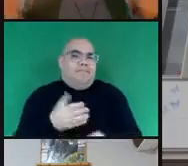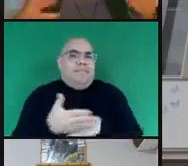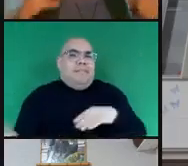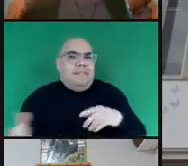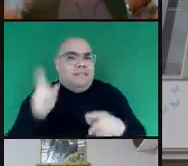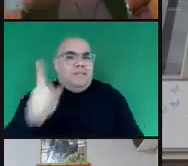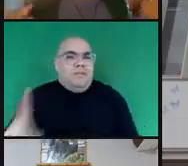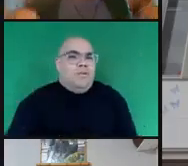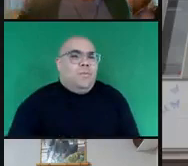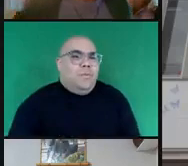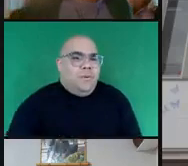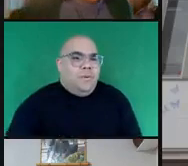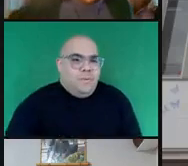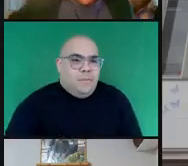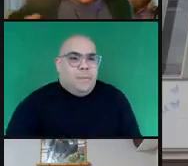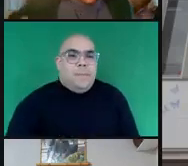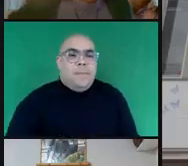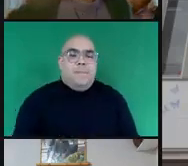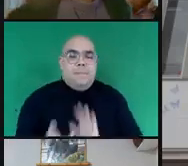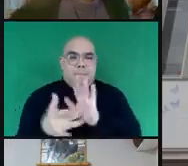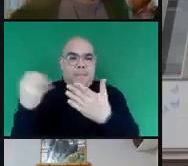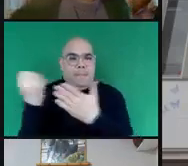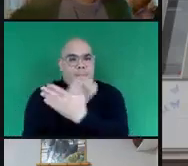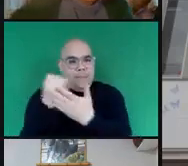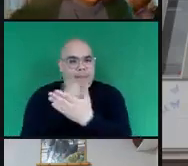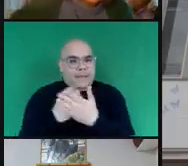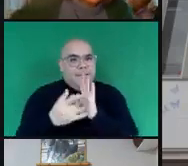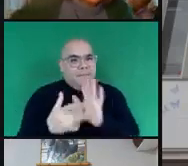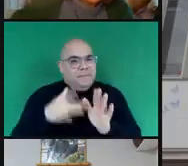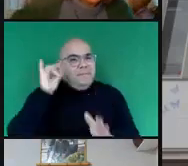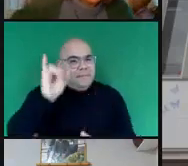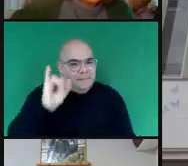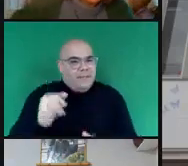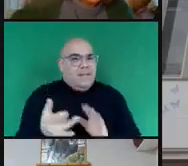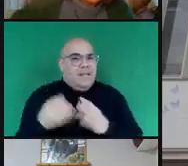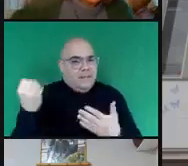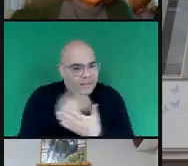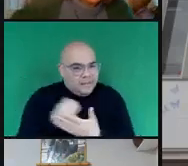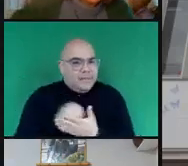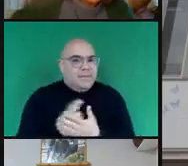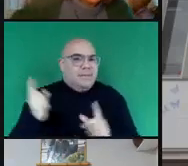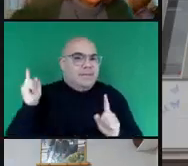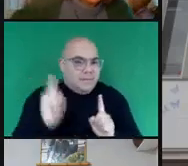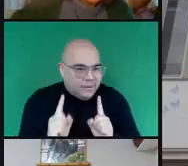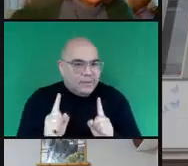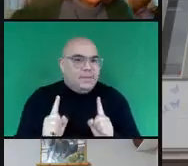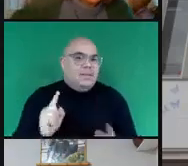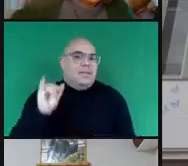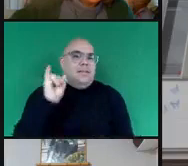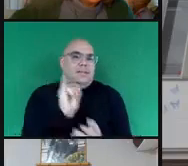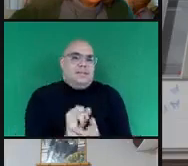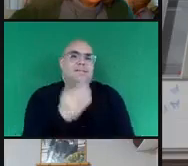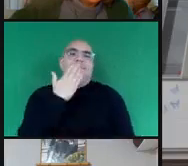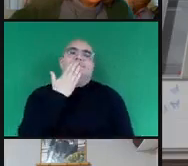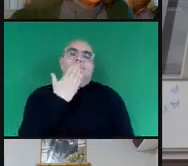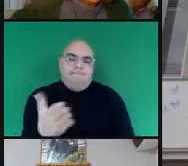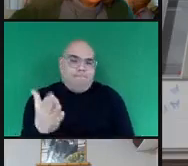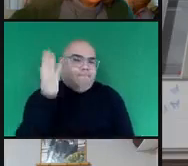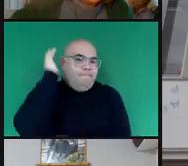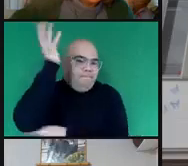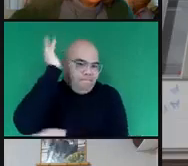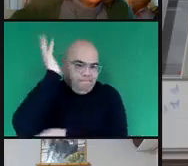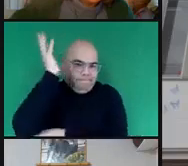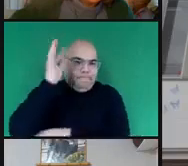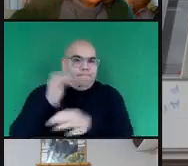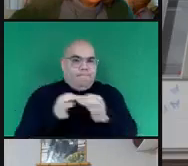se me cortó la presentación y Se no veía cortó, no, bien. era por eso que intervine, pero pues muchas gracias por tu intervención. Bueno, igual siento